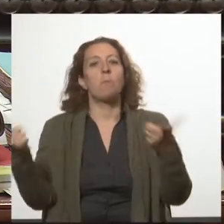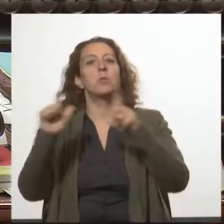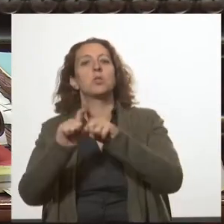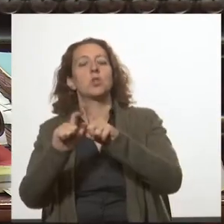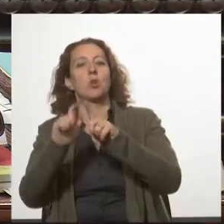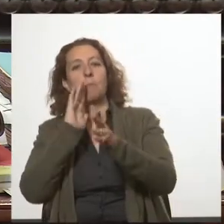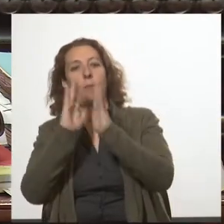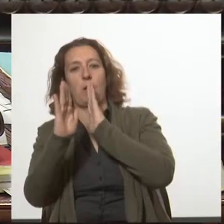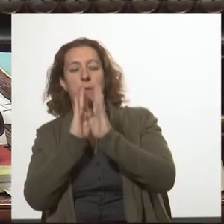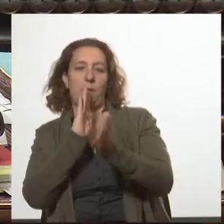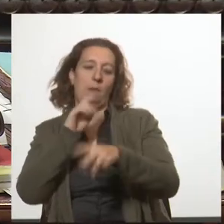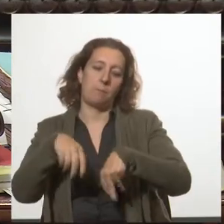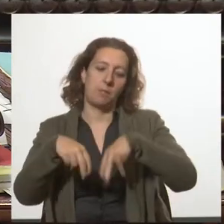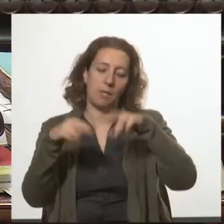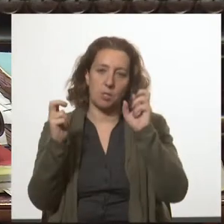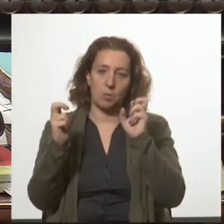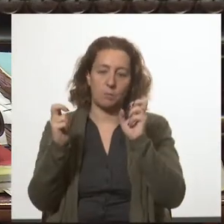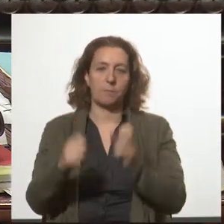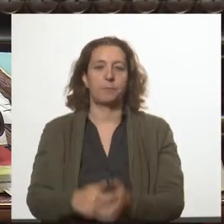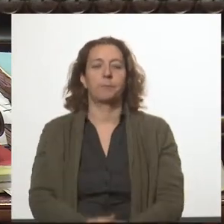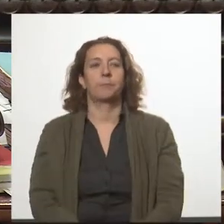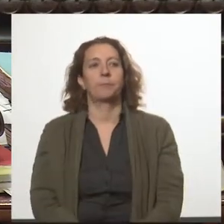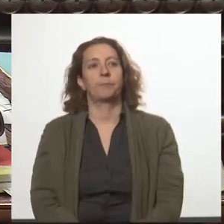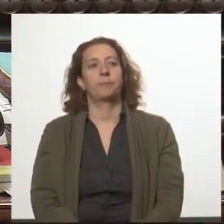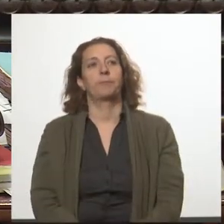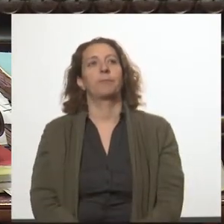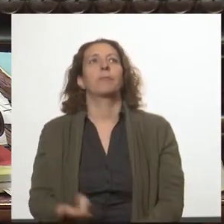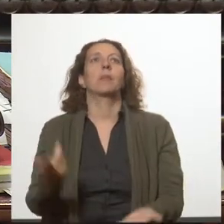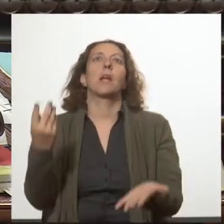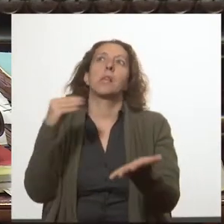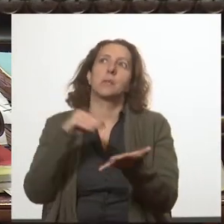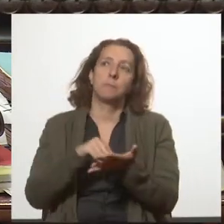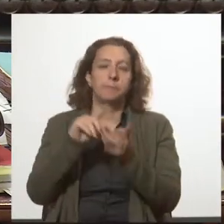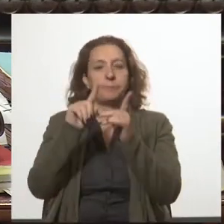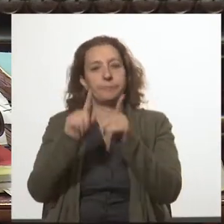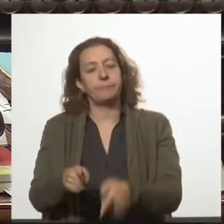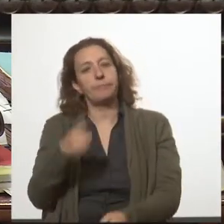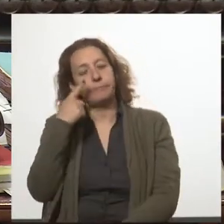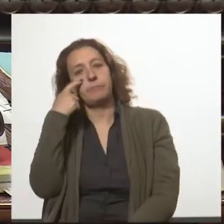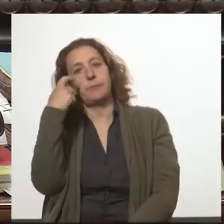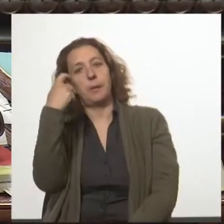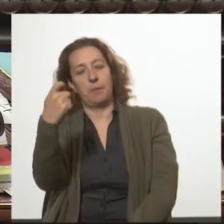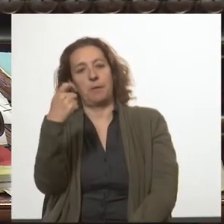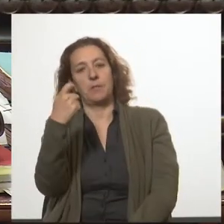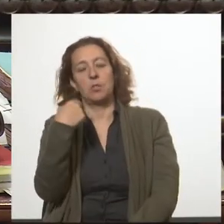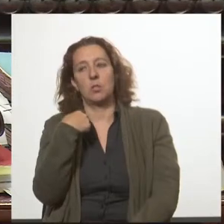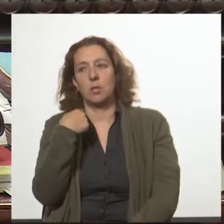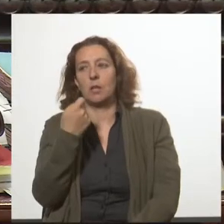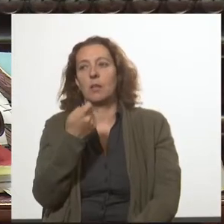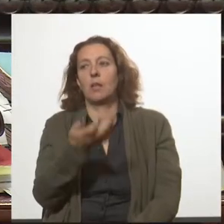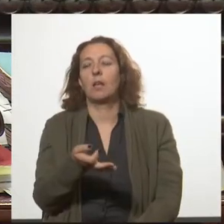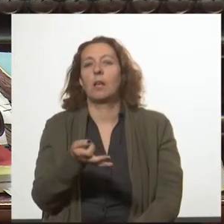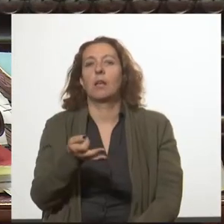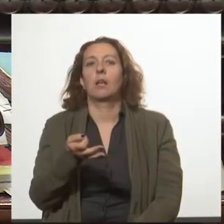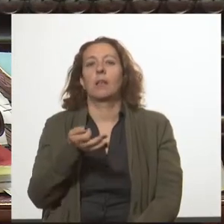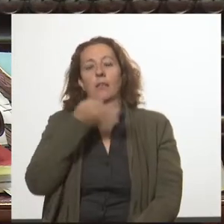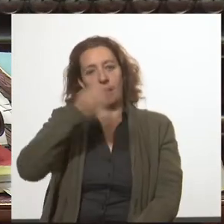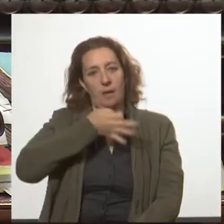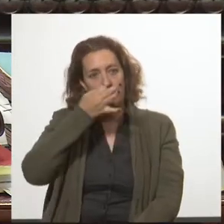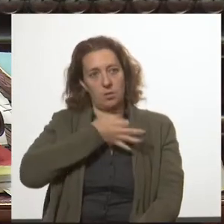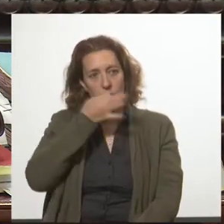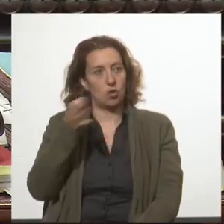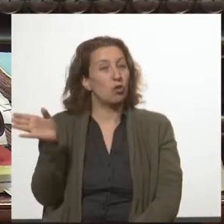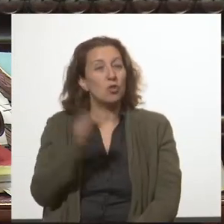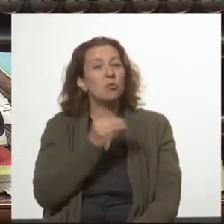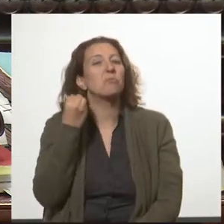investigación además la previsión de la emisión de declaraciones todo ello